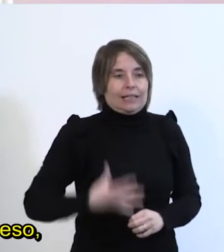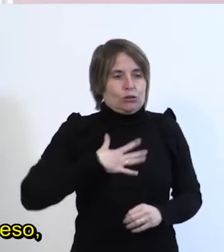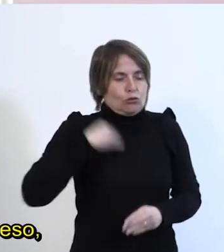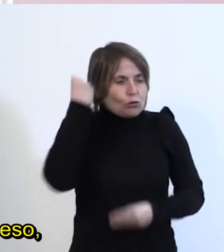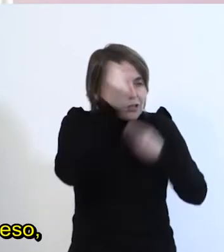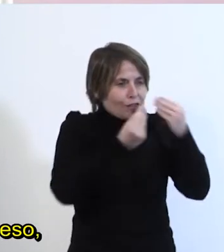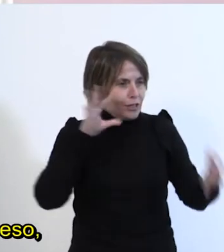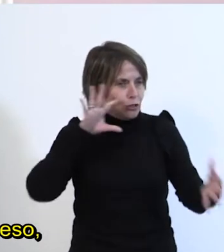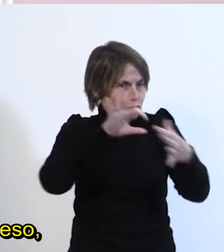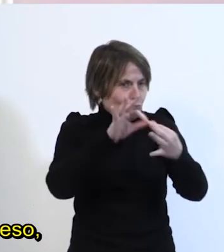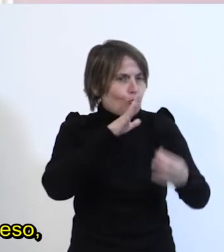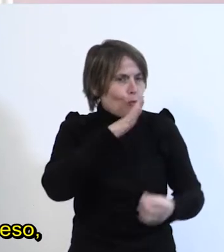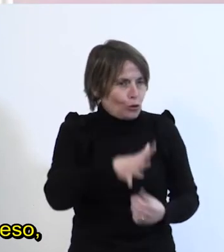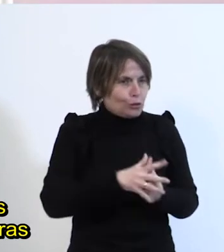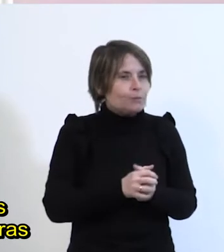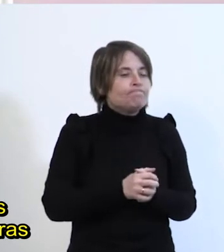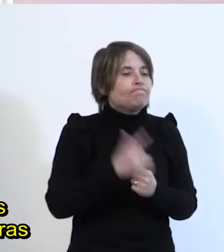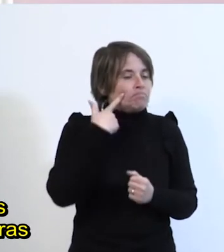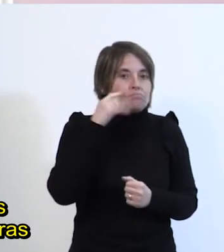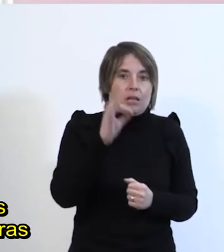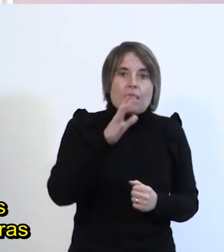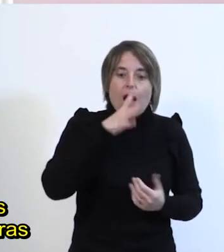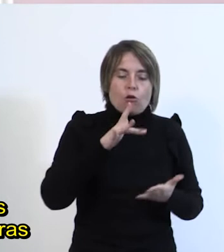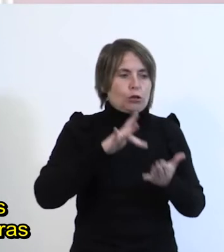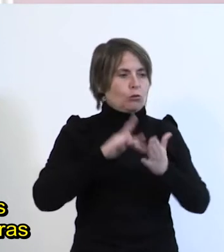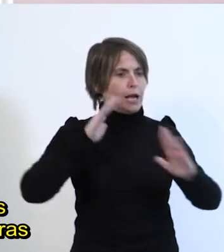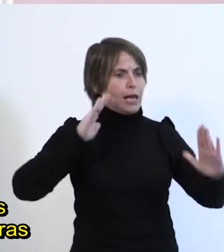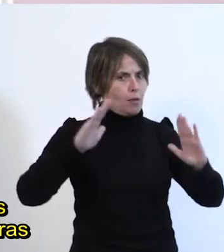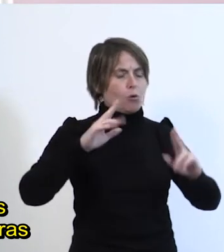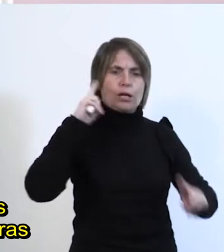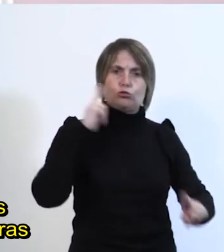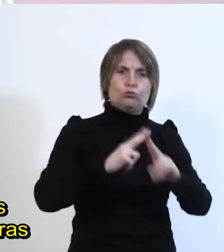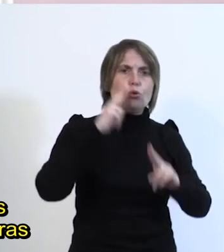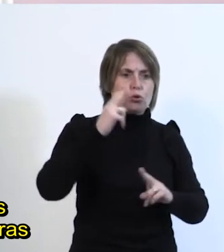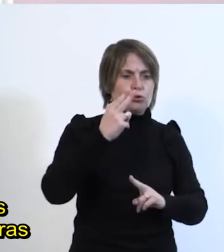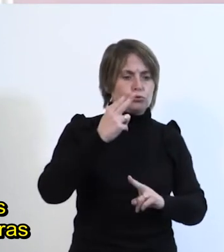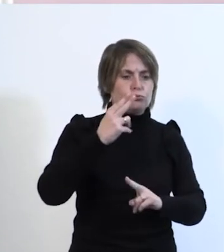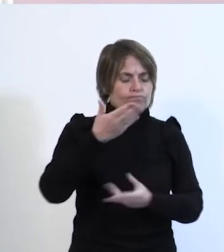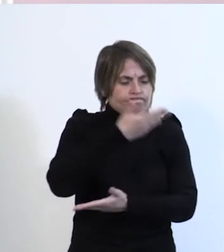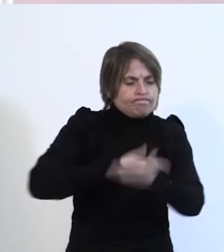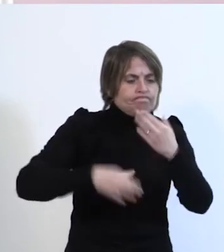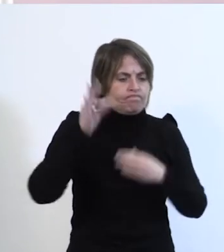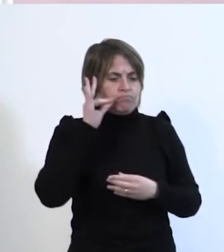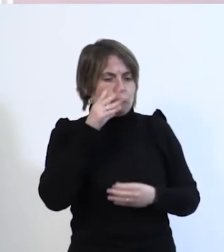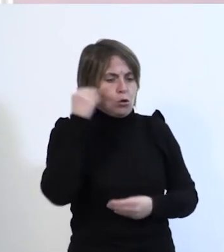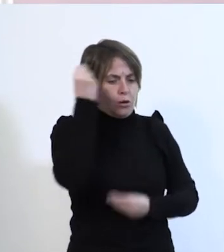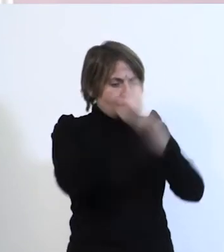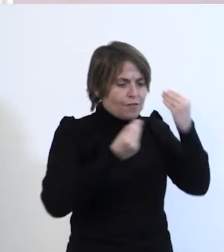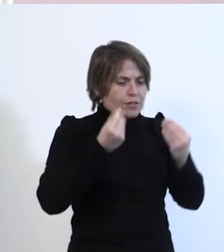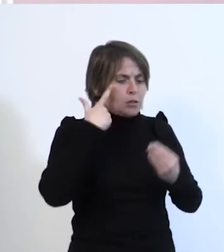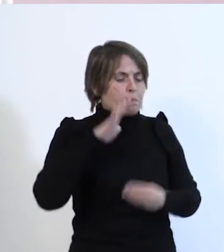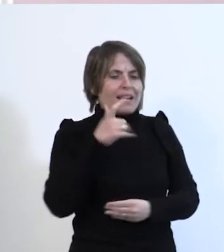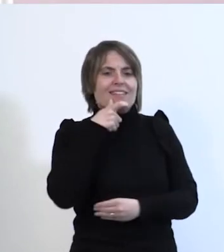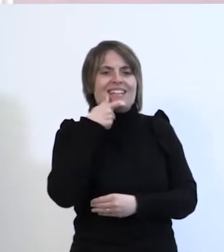que mi reflexión venía precisamente por eso, ¿no? Porque la verdad es que estamos viendo tiempos duros entre nosotras, porque muchas reflexiones